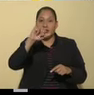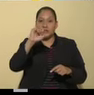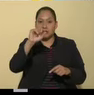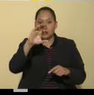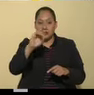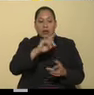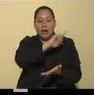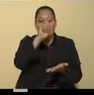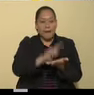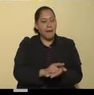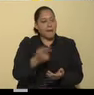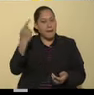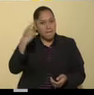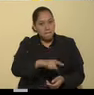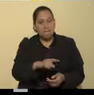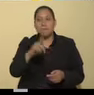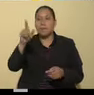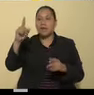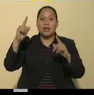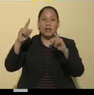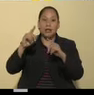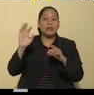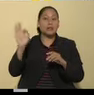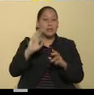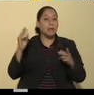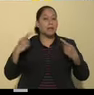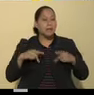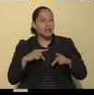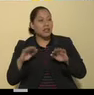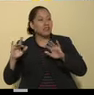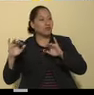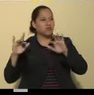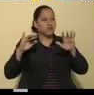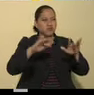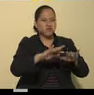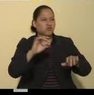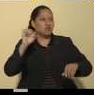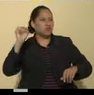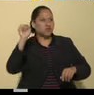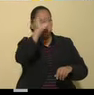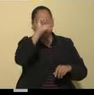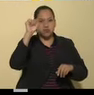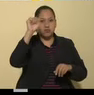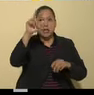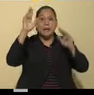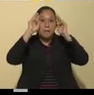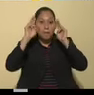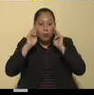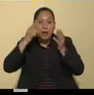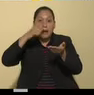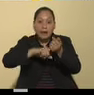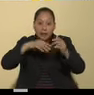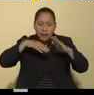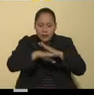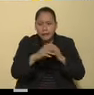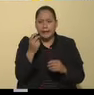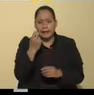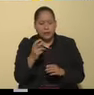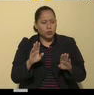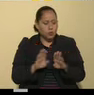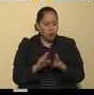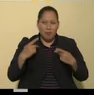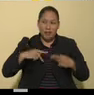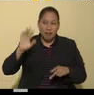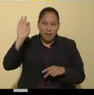expide esta ley, y entonces teme que la gente vaya y tome posesión de los conventos. Dice, ¿cómo evitar que no